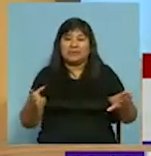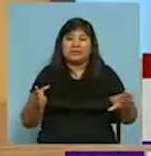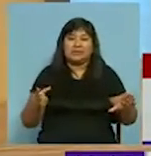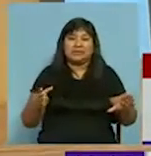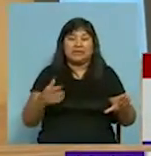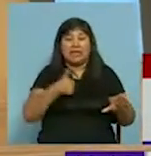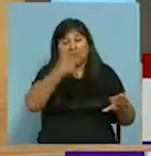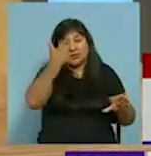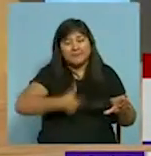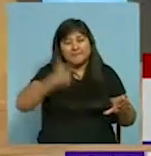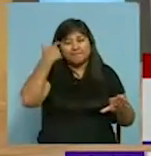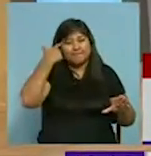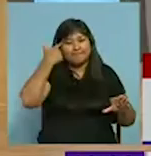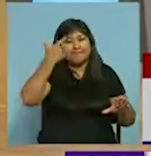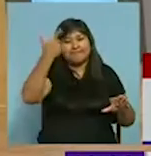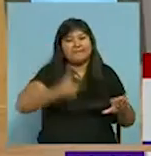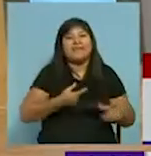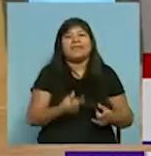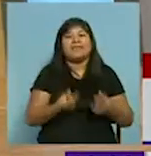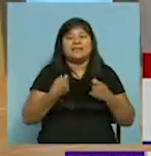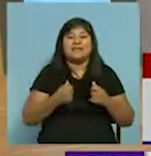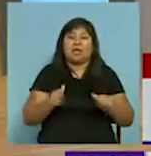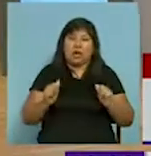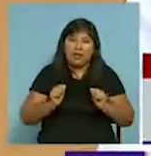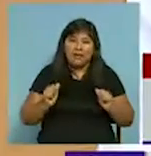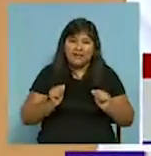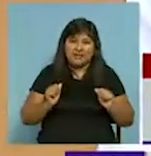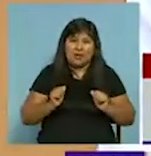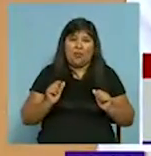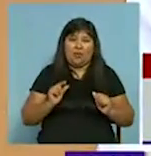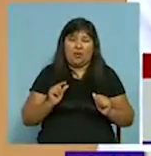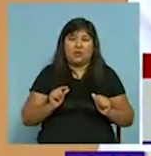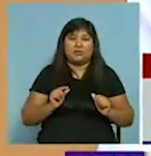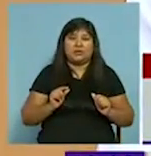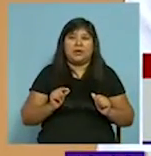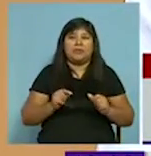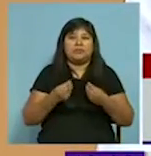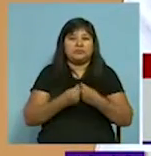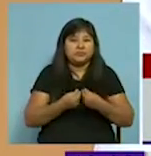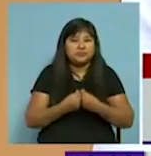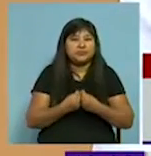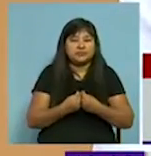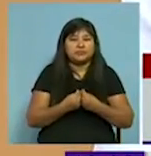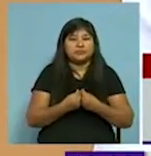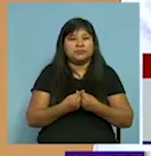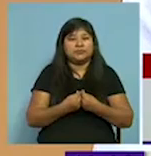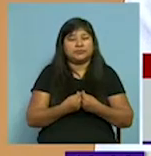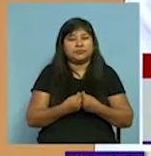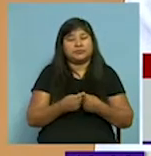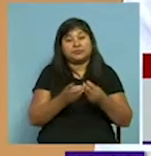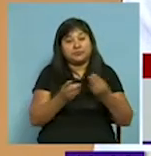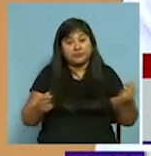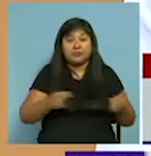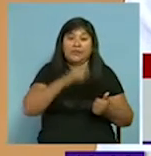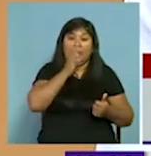hace a lo personal es que también necesitamos descansar un poco ha sido muy intenso la verdad que que después de boca y